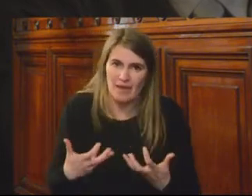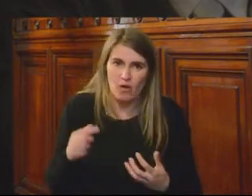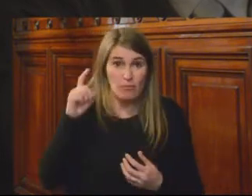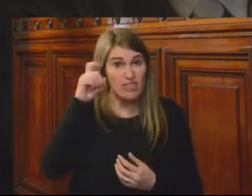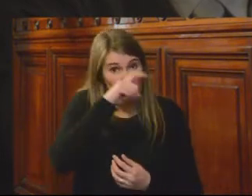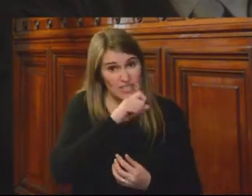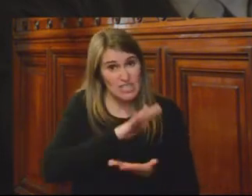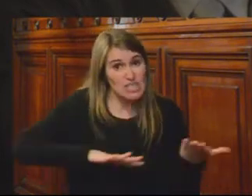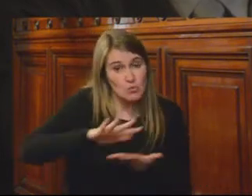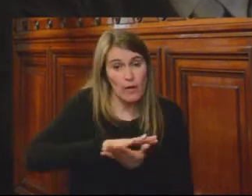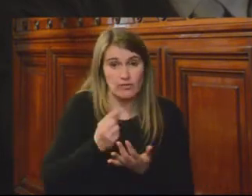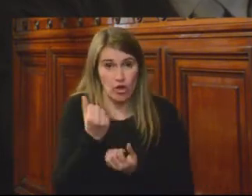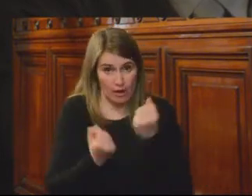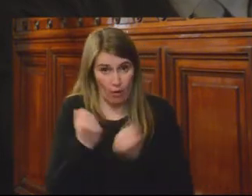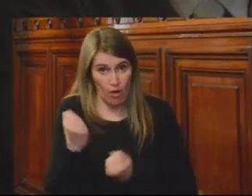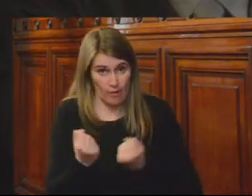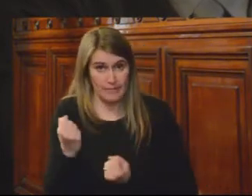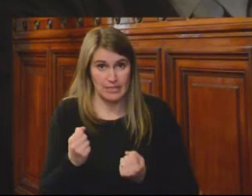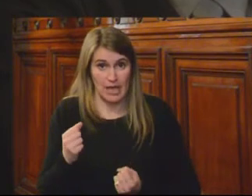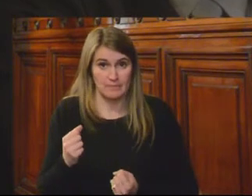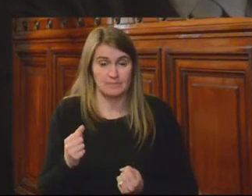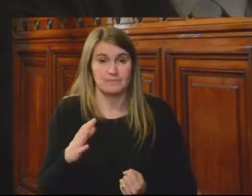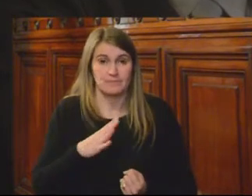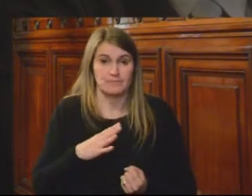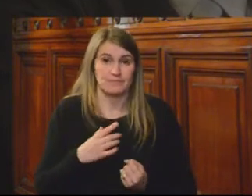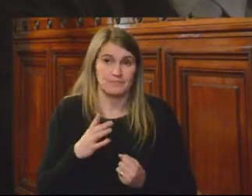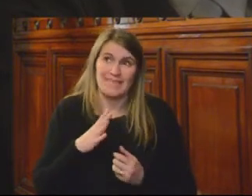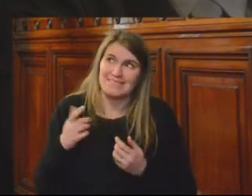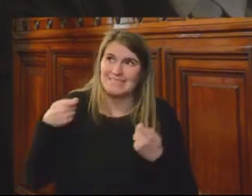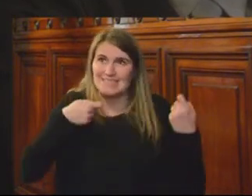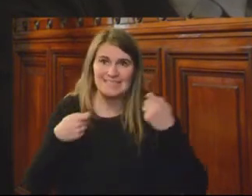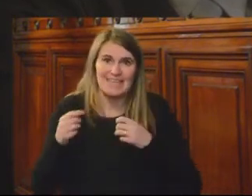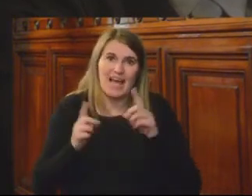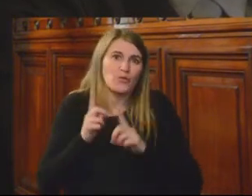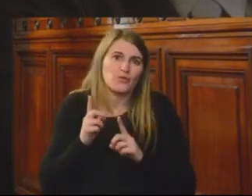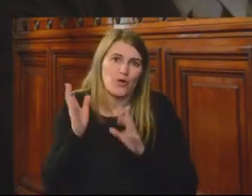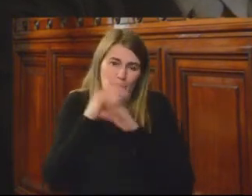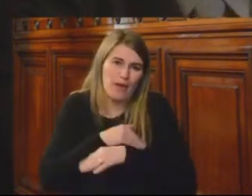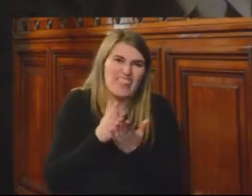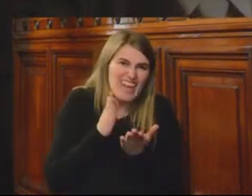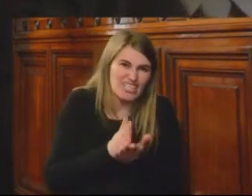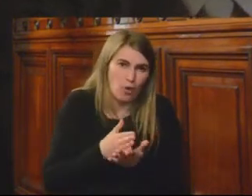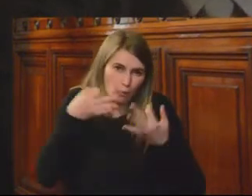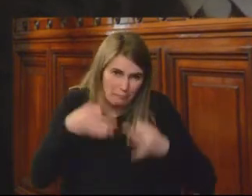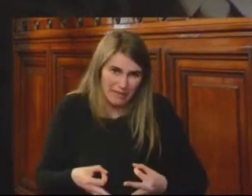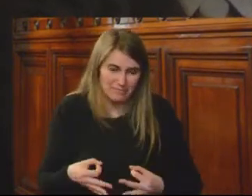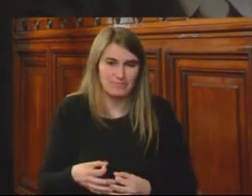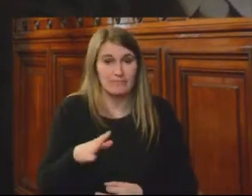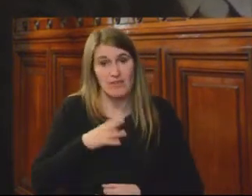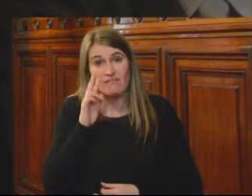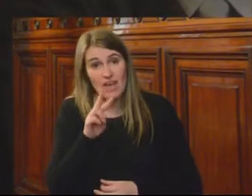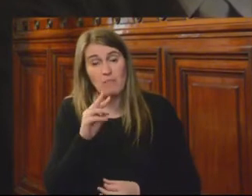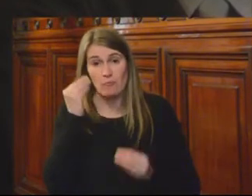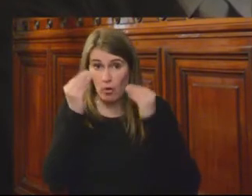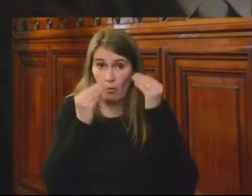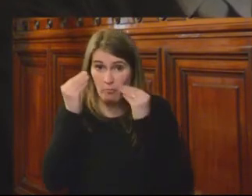que significativamente inciden en el ejercicio concreto de este derecho. Vemos con preocupación las medidas